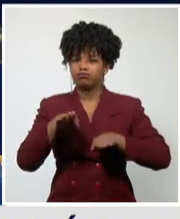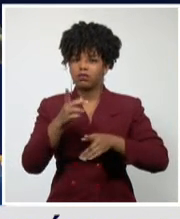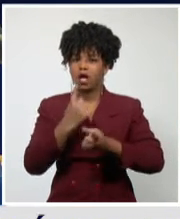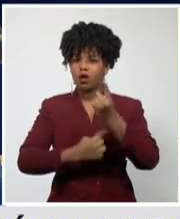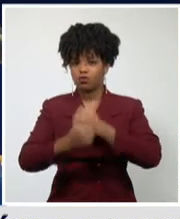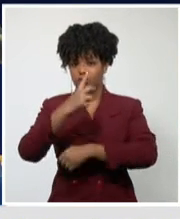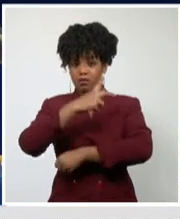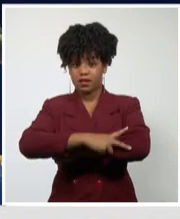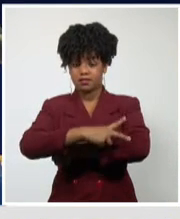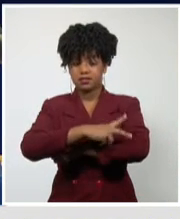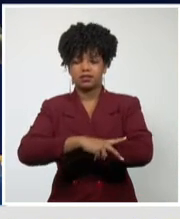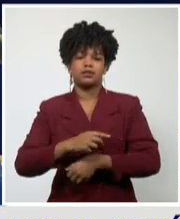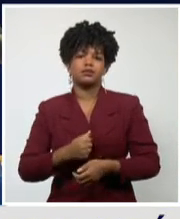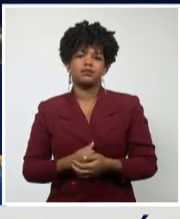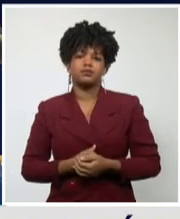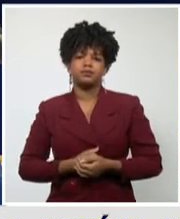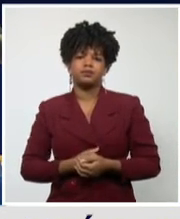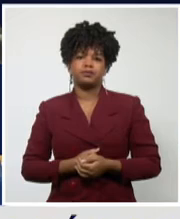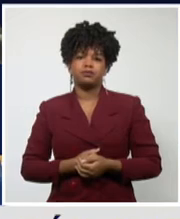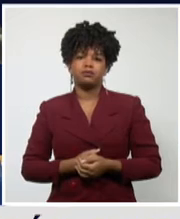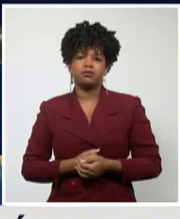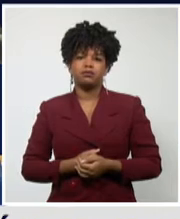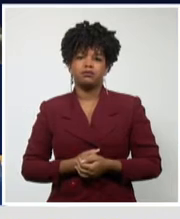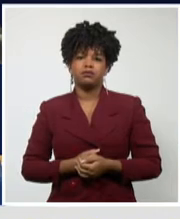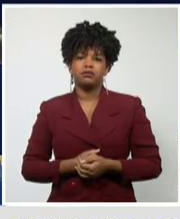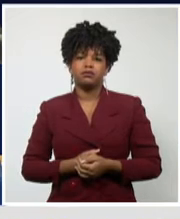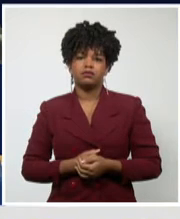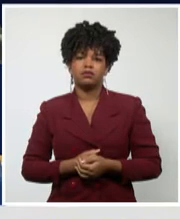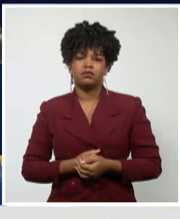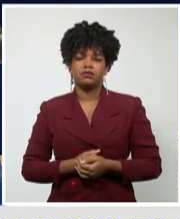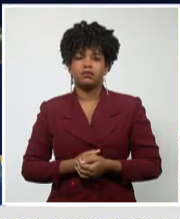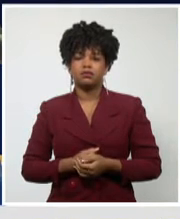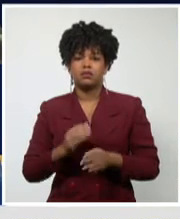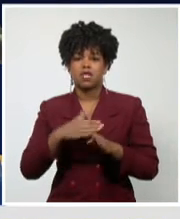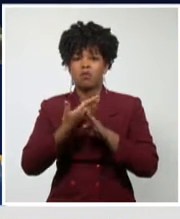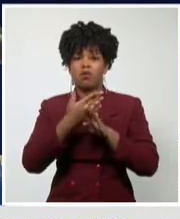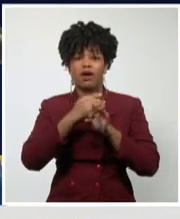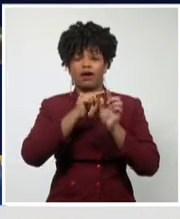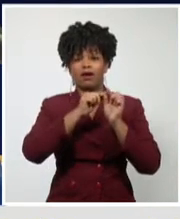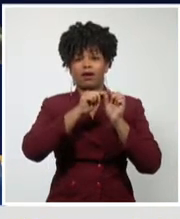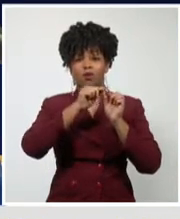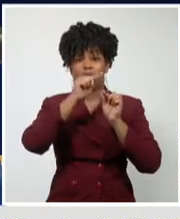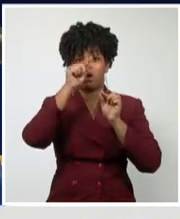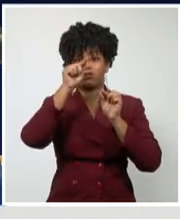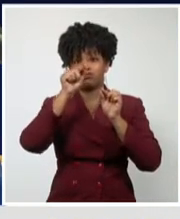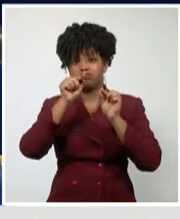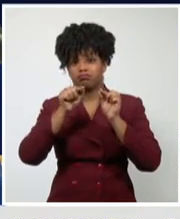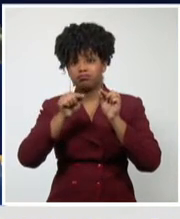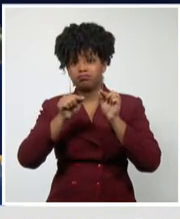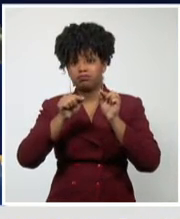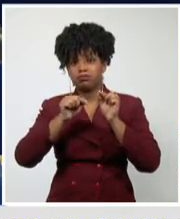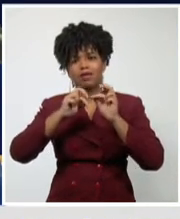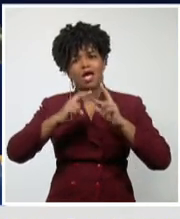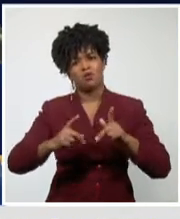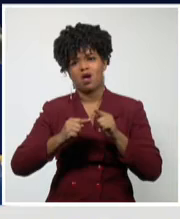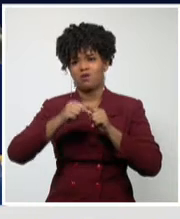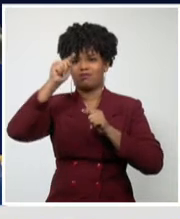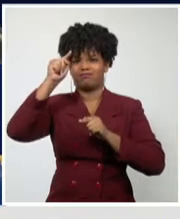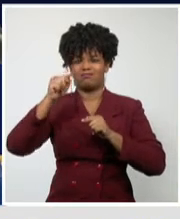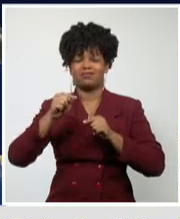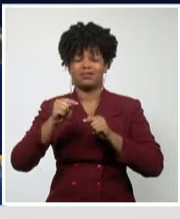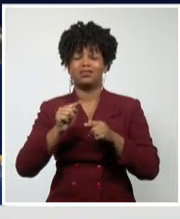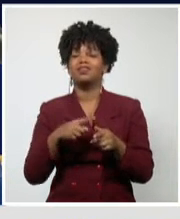países, que después que hizo así y ya venía bajando, de momento un pico, pues lo que